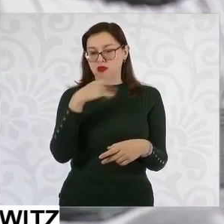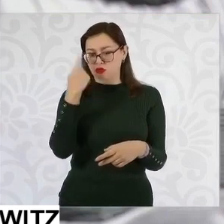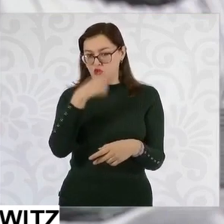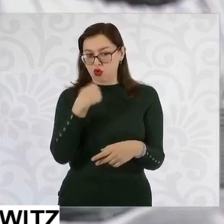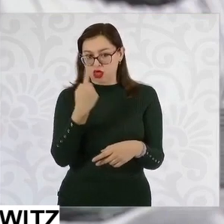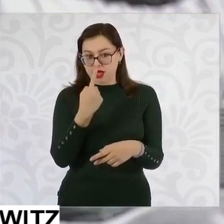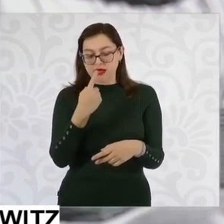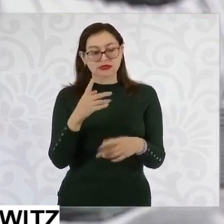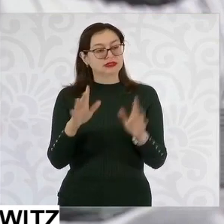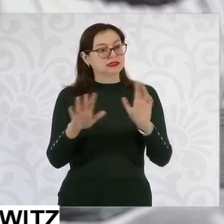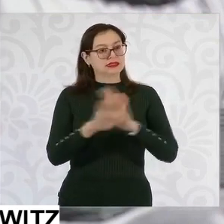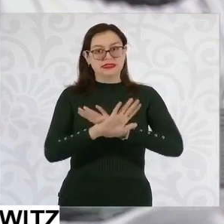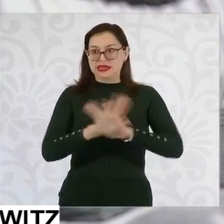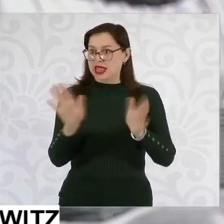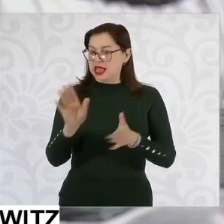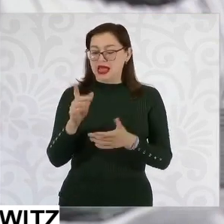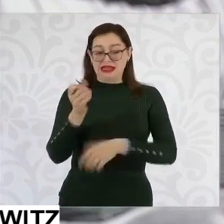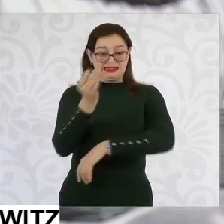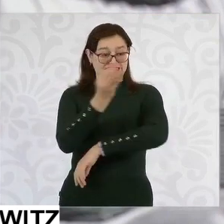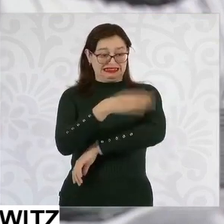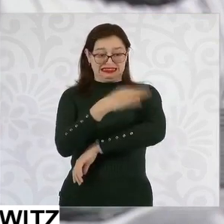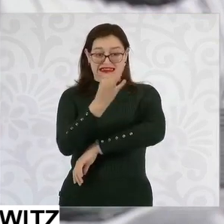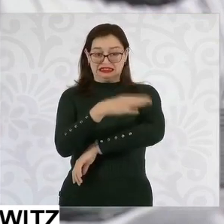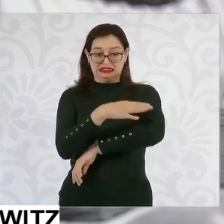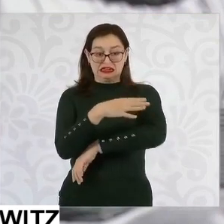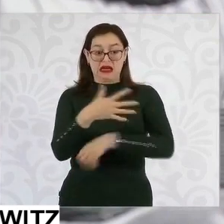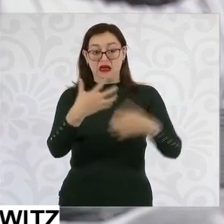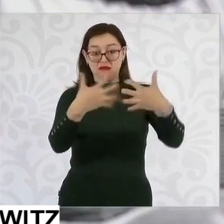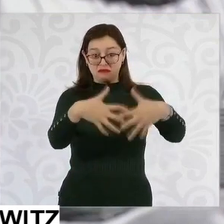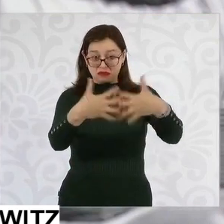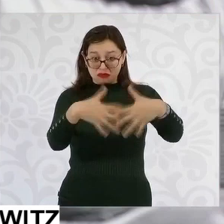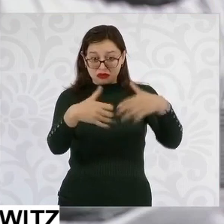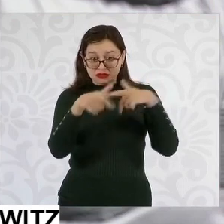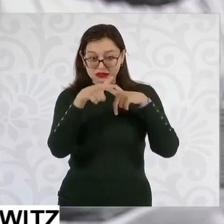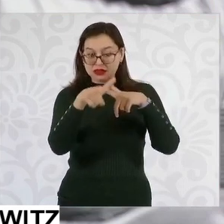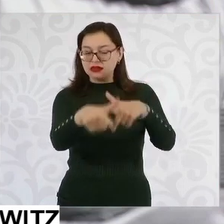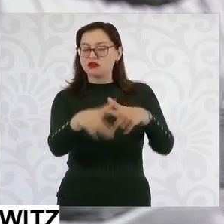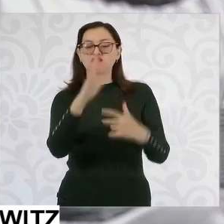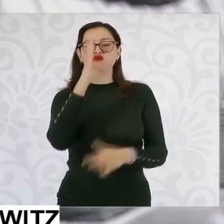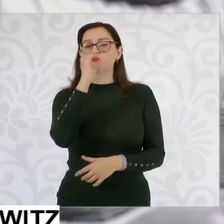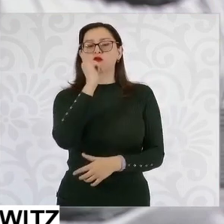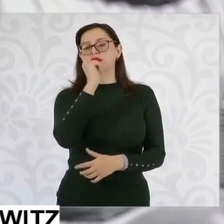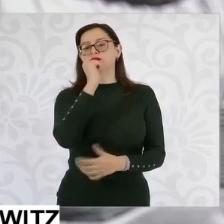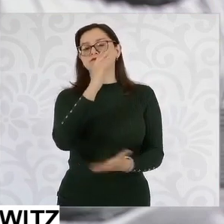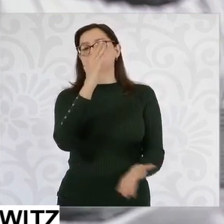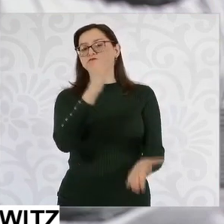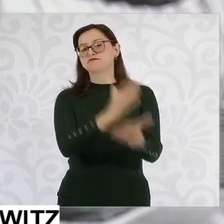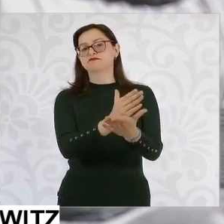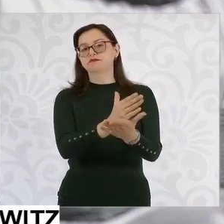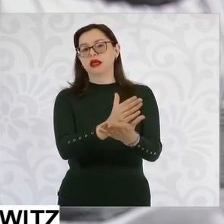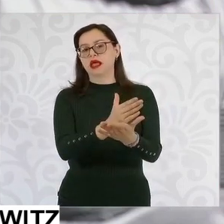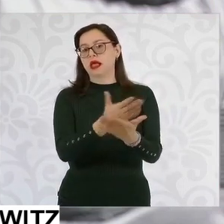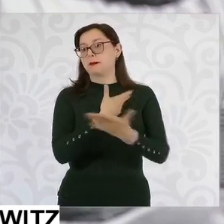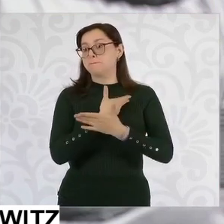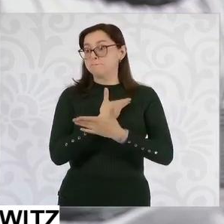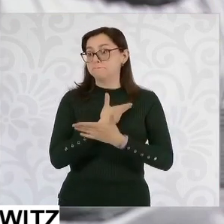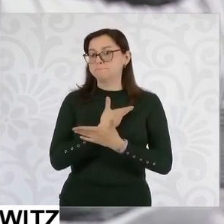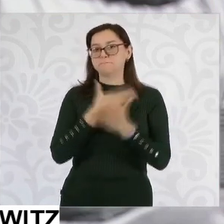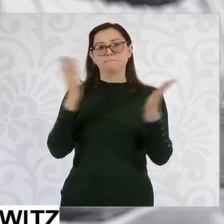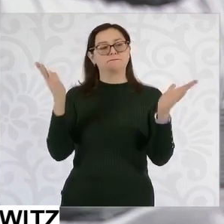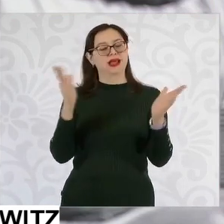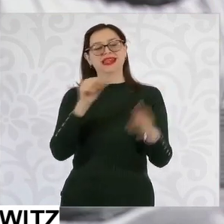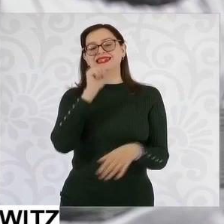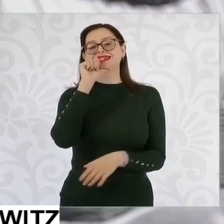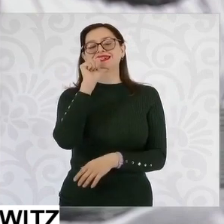manera se suspendió inmediatamente la producción y la distribución de la probable